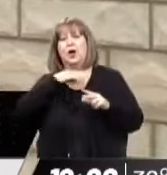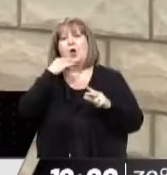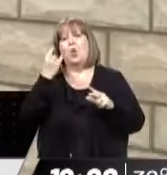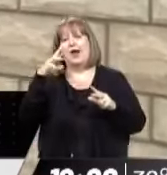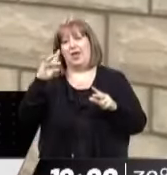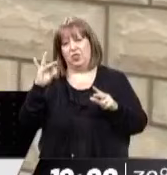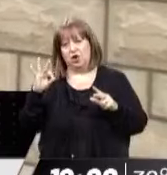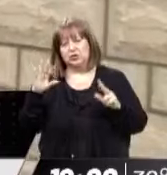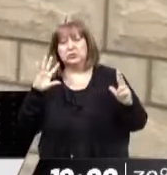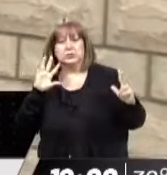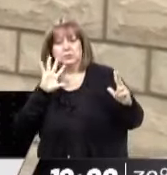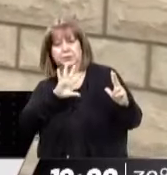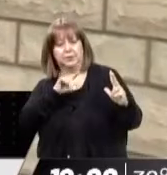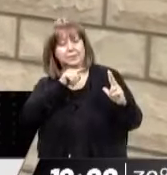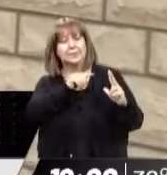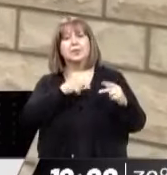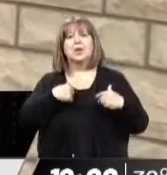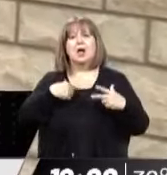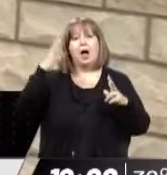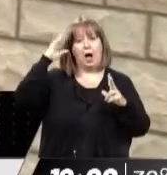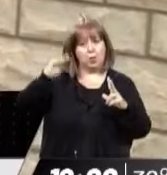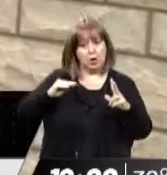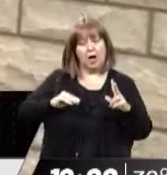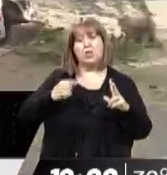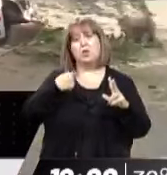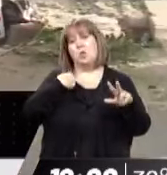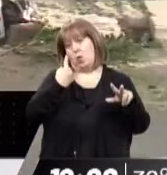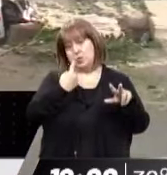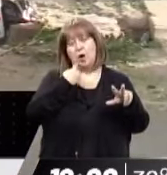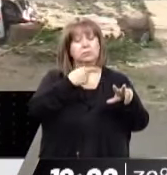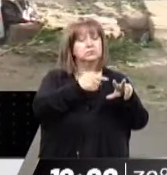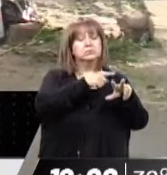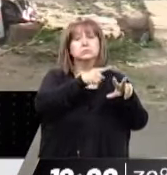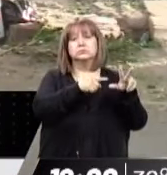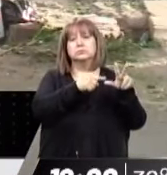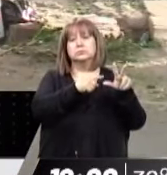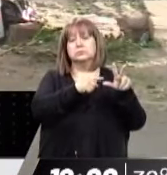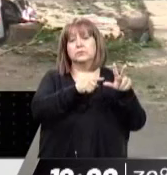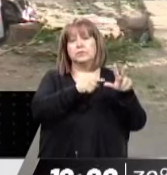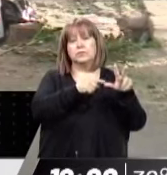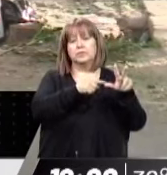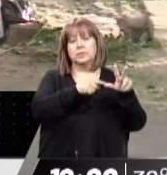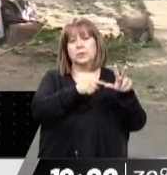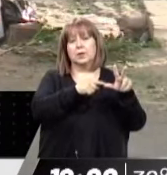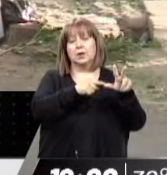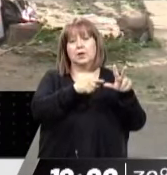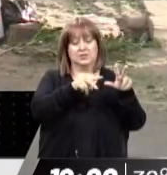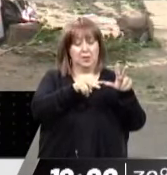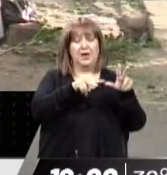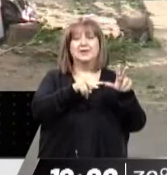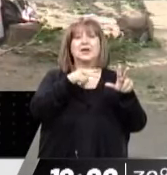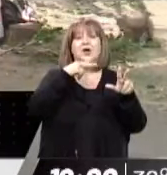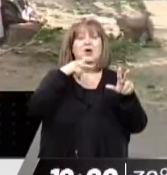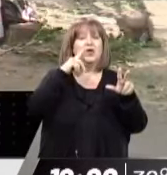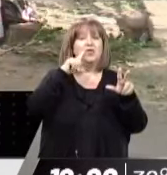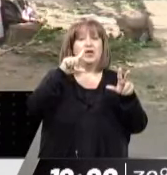del mismo. Pero uno de los abogados de los justamente de los condenados de Vildosa, que es